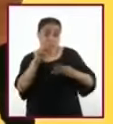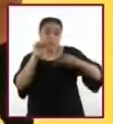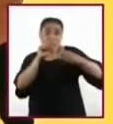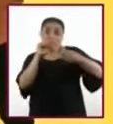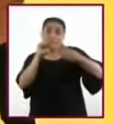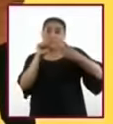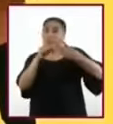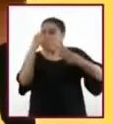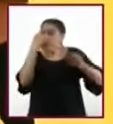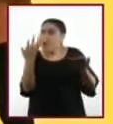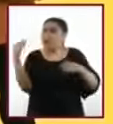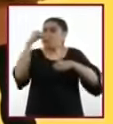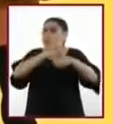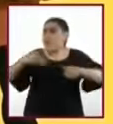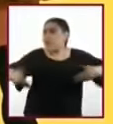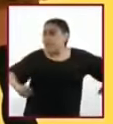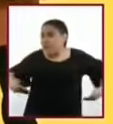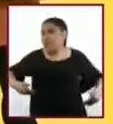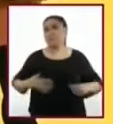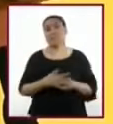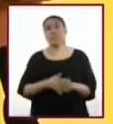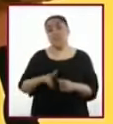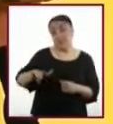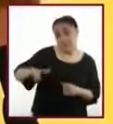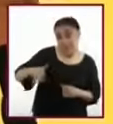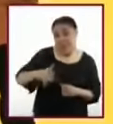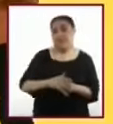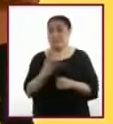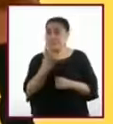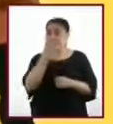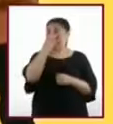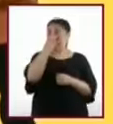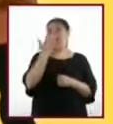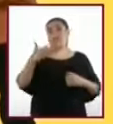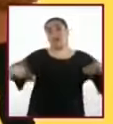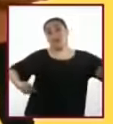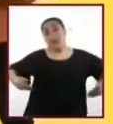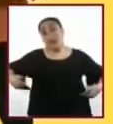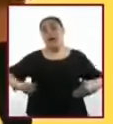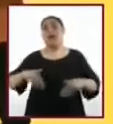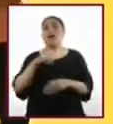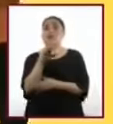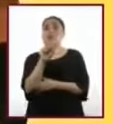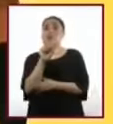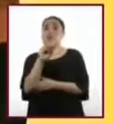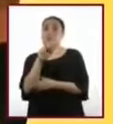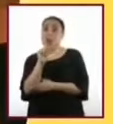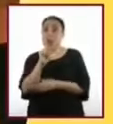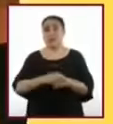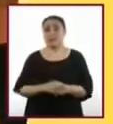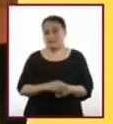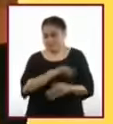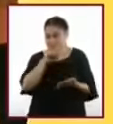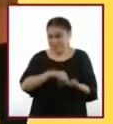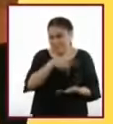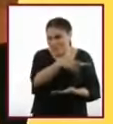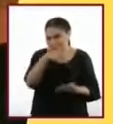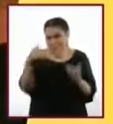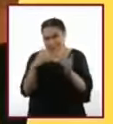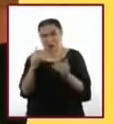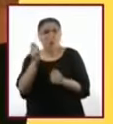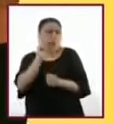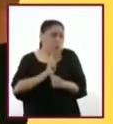para teatralizar: títeres, máscaras y teatro de sombras. En su casa pueden experimentar con